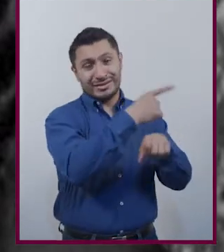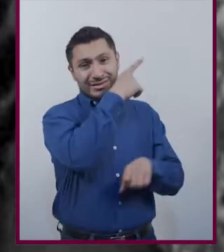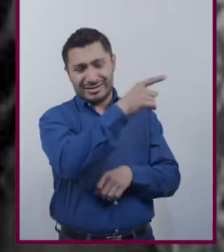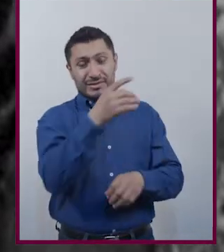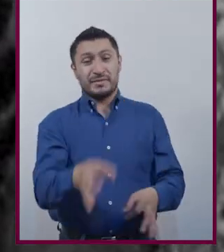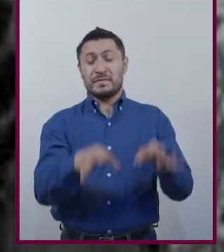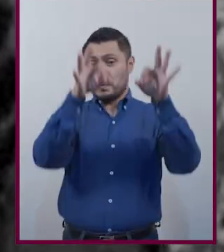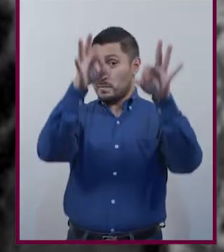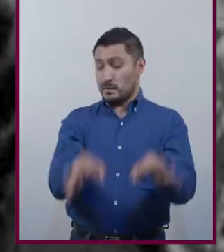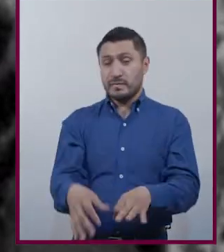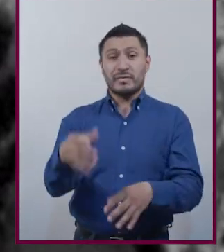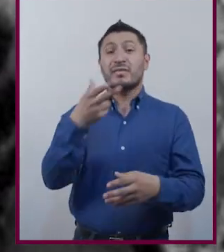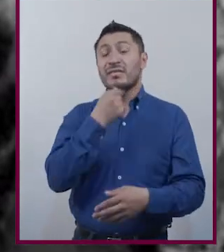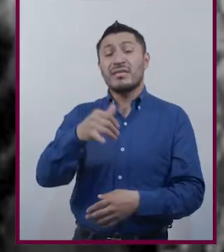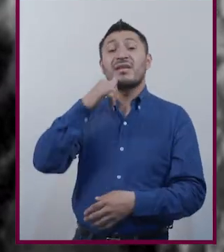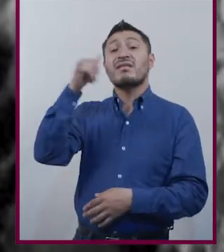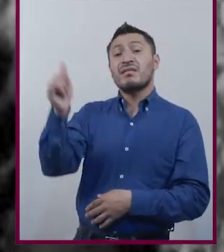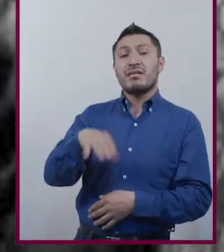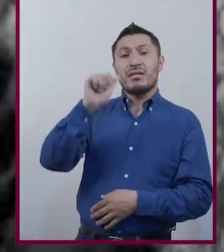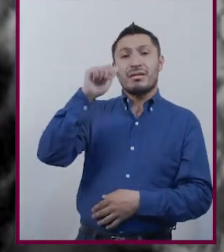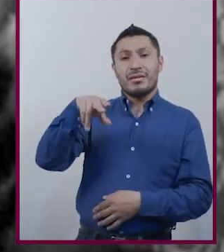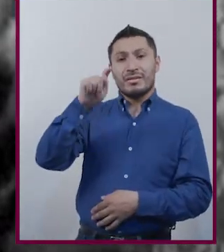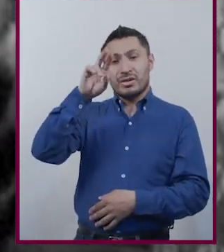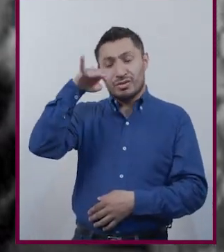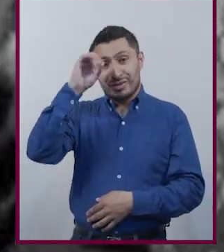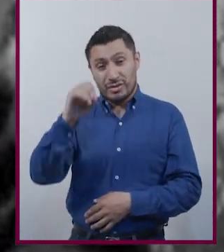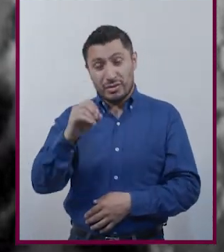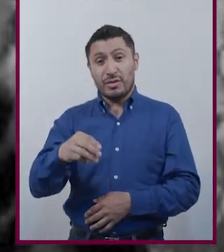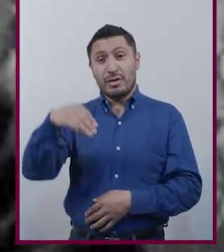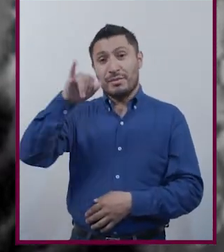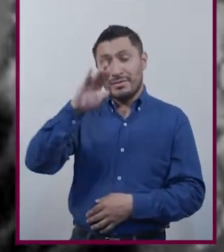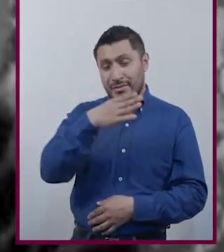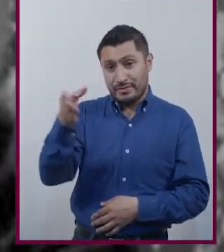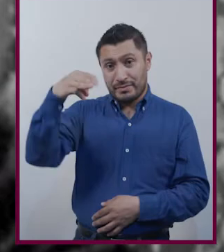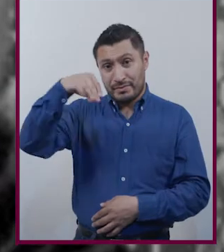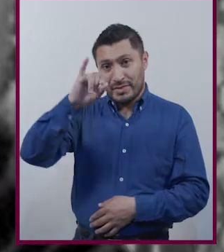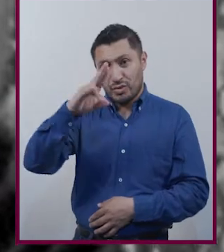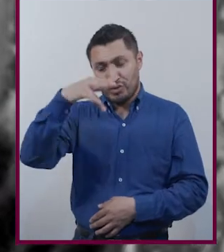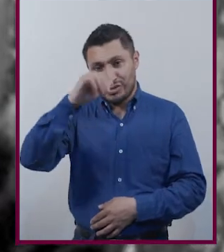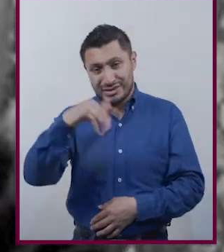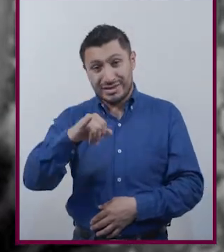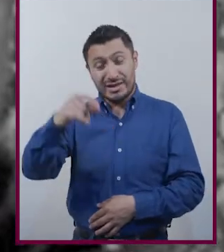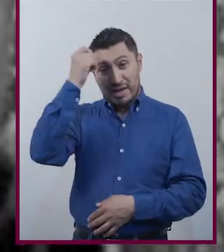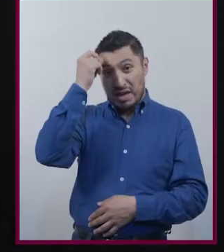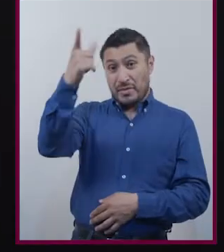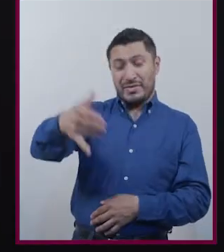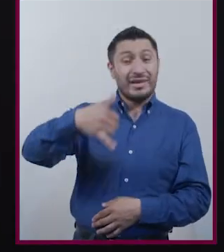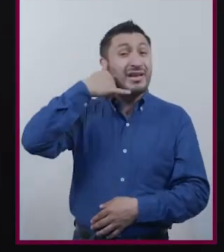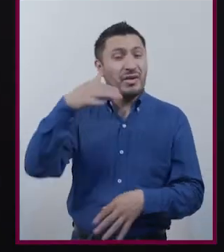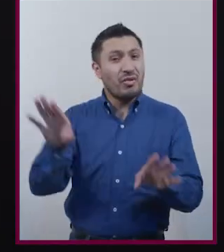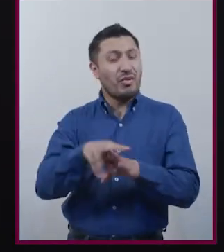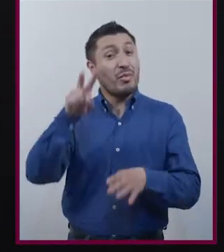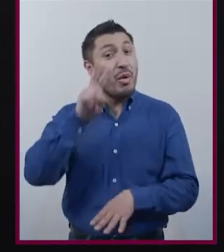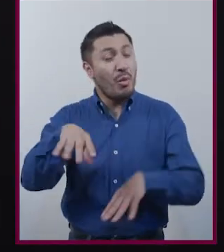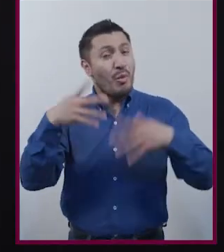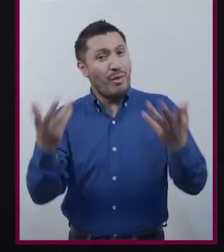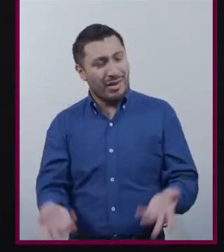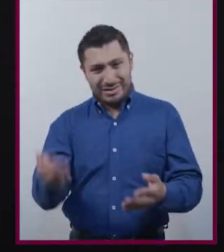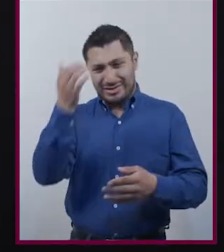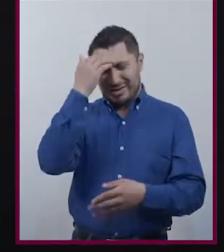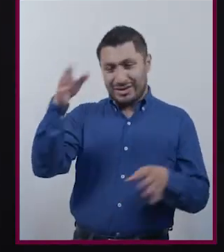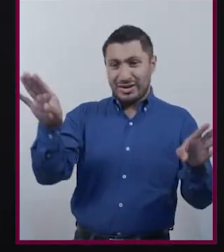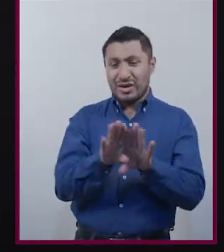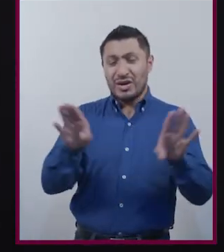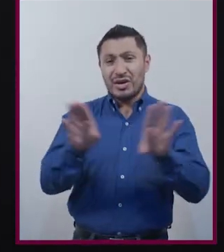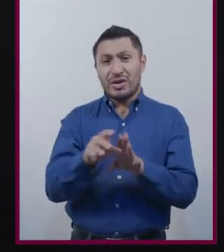Unidos determinó que el italiano Antonio Meucci fue quien inventó el teléfono. ¿Qué te parece? Para conocer cómo ha